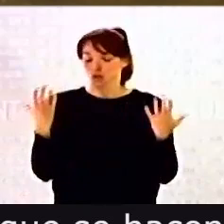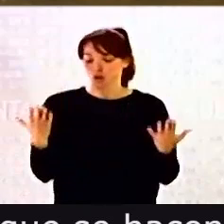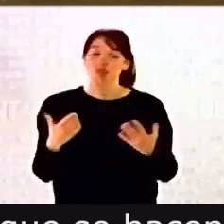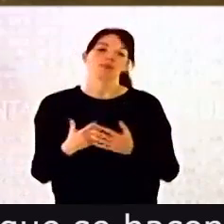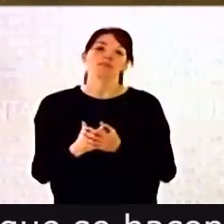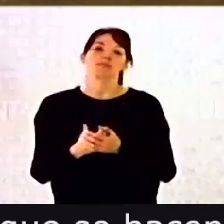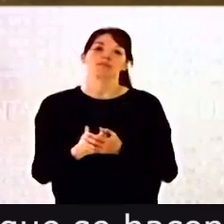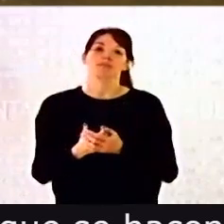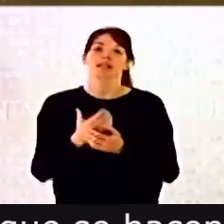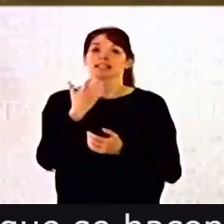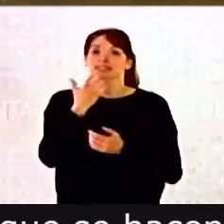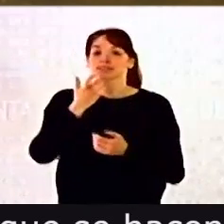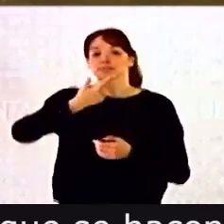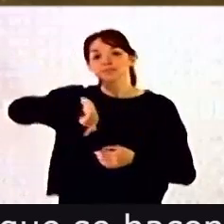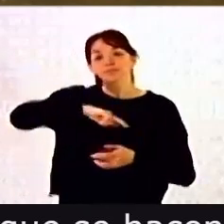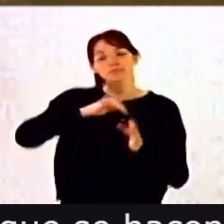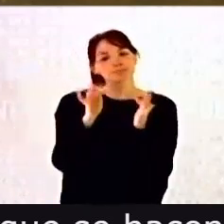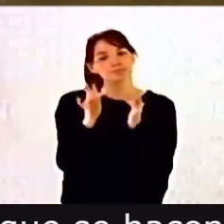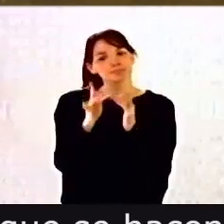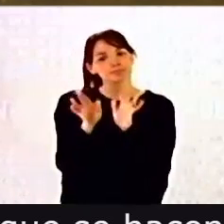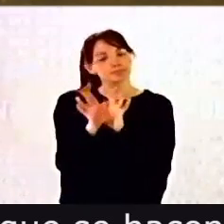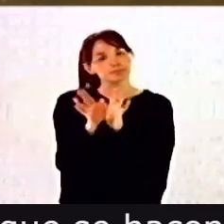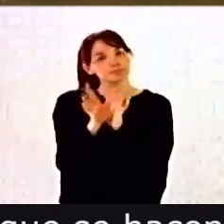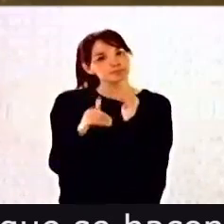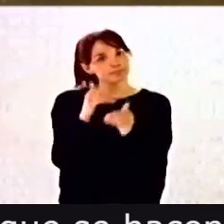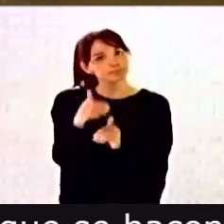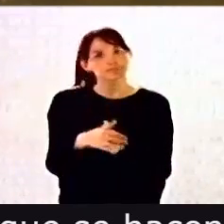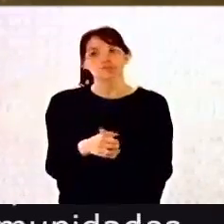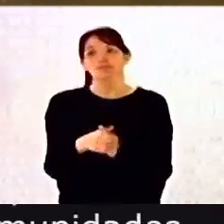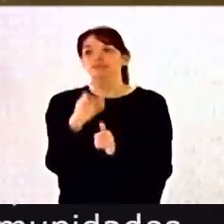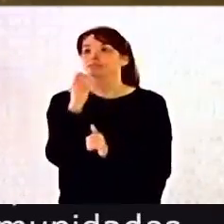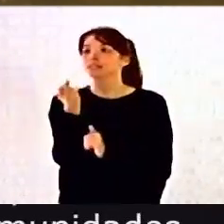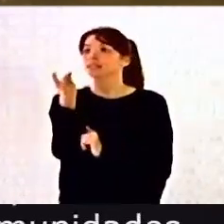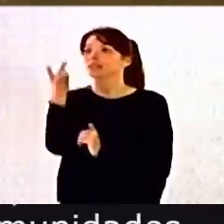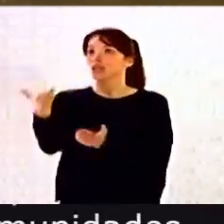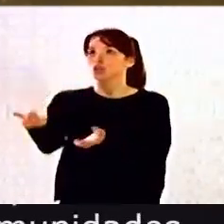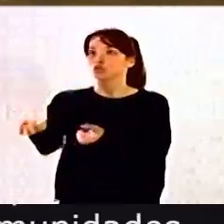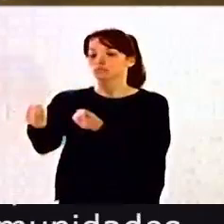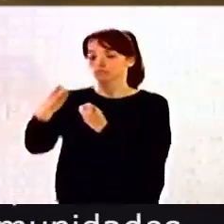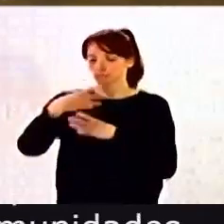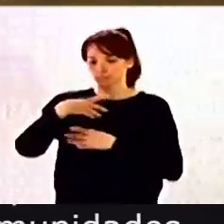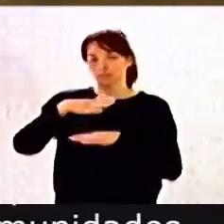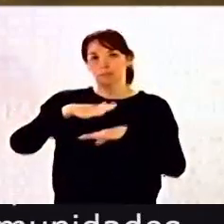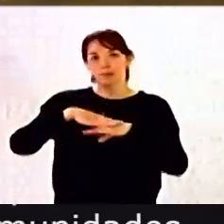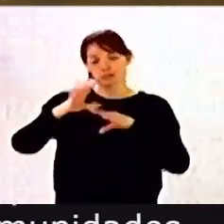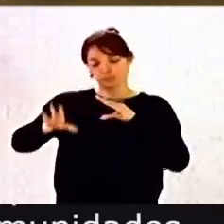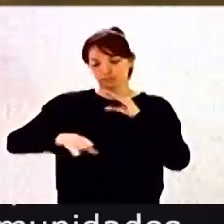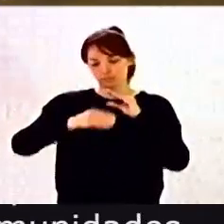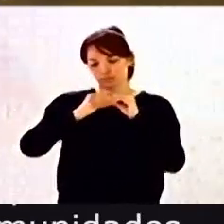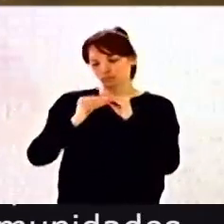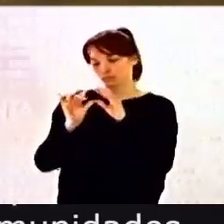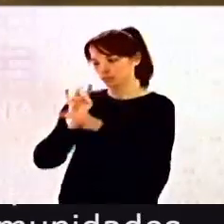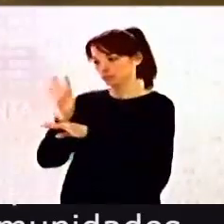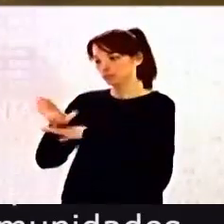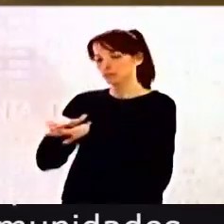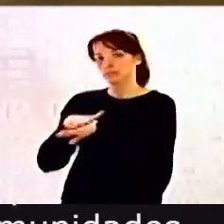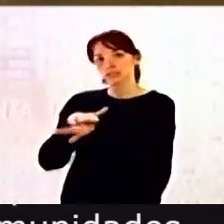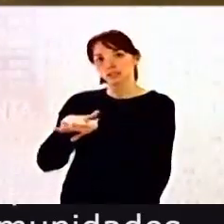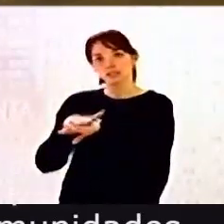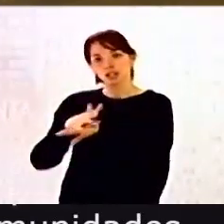este grado de relación, si nos siguen facilitando los datos para que nosotros los comuniquemos al Ministerio y podamos actuar como